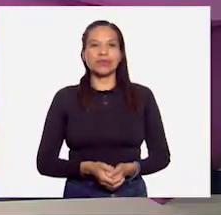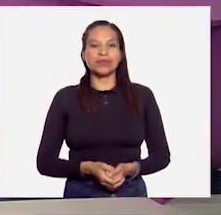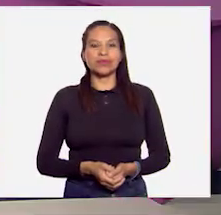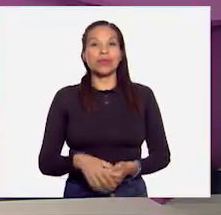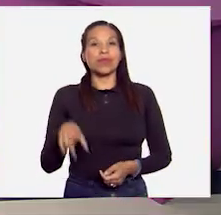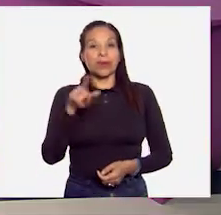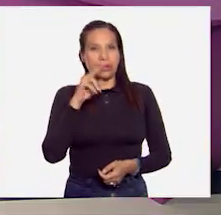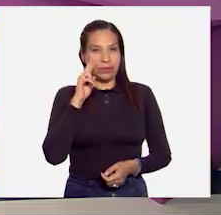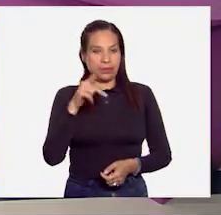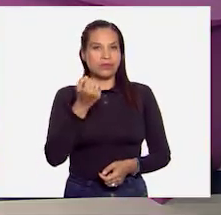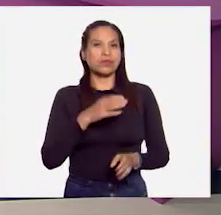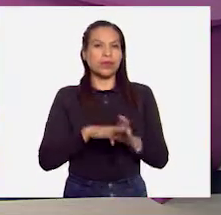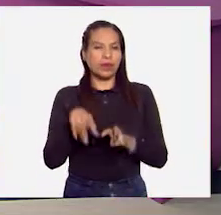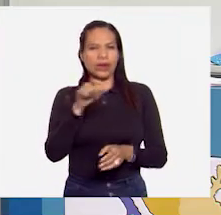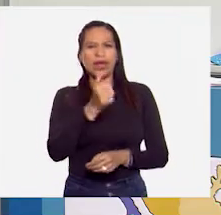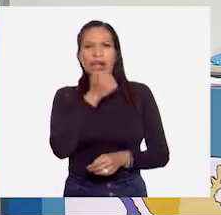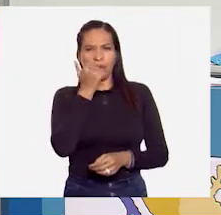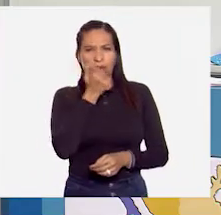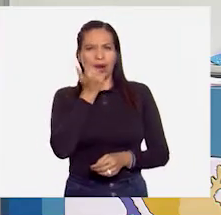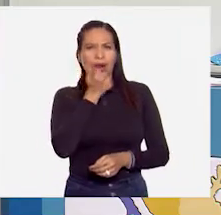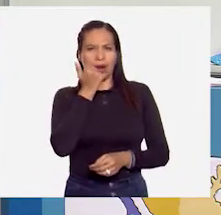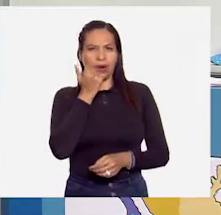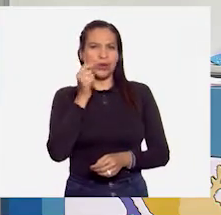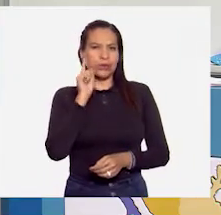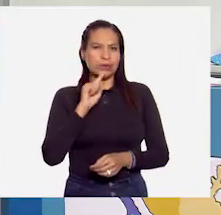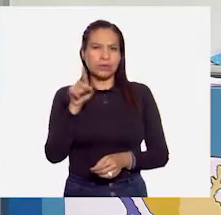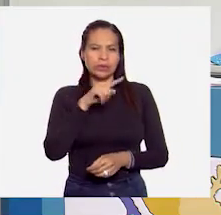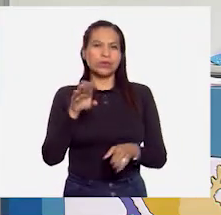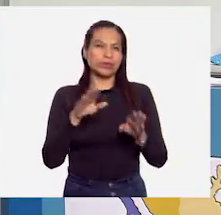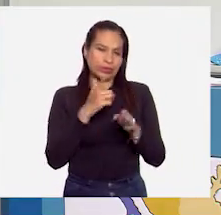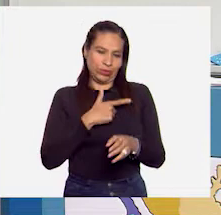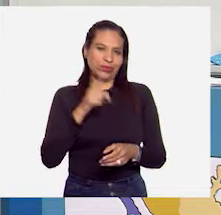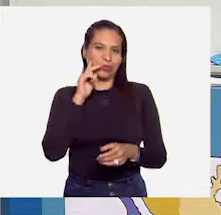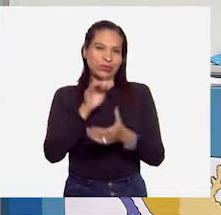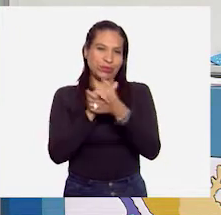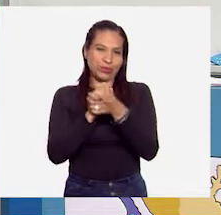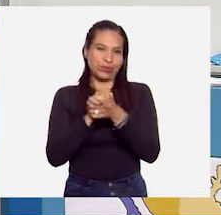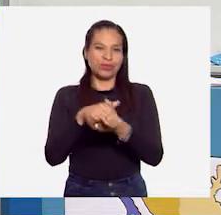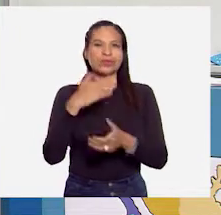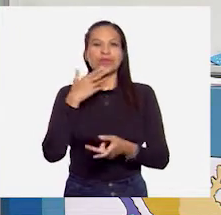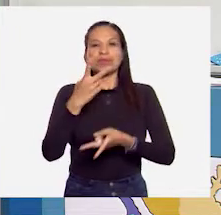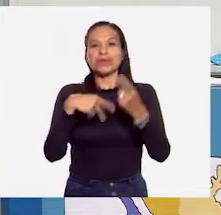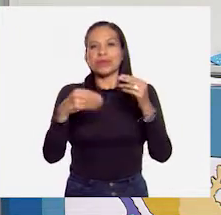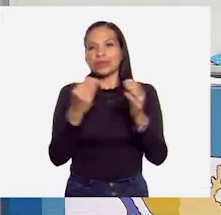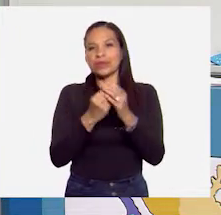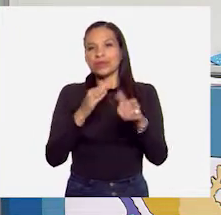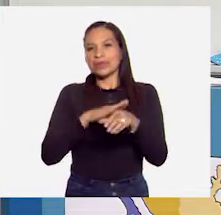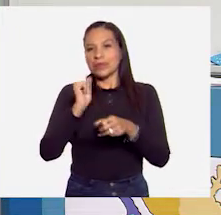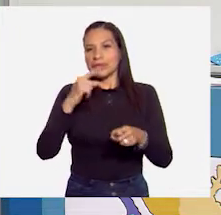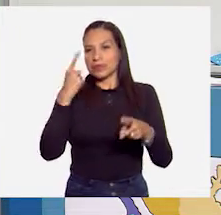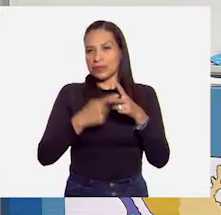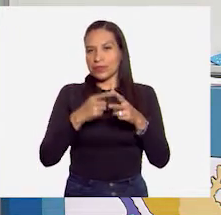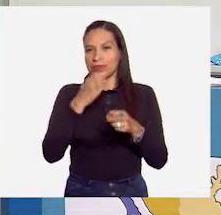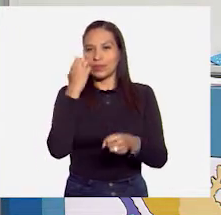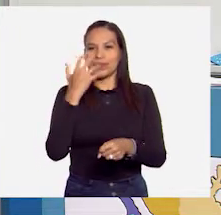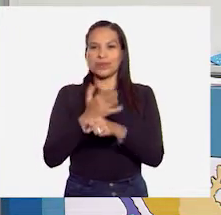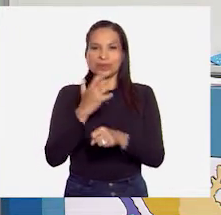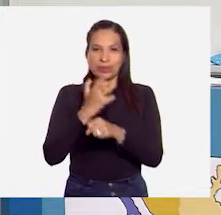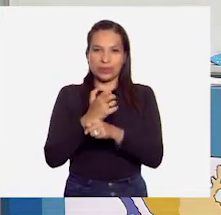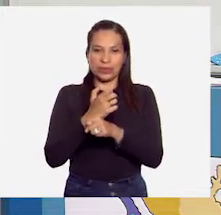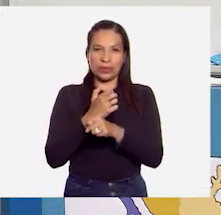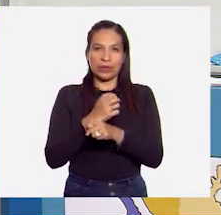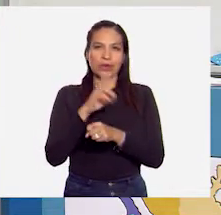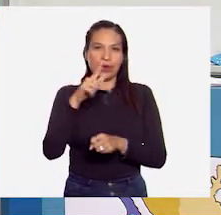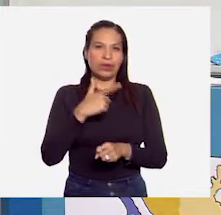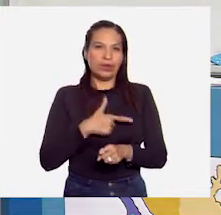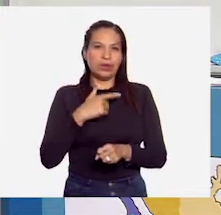¿Qué tal, queridas alumnas y alumnos? ¡Qué gusto saludarlos! Sean bienvenidos a una clase más de matemáticas de quinto grado.